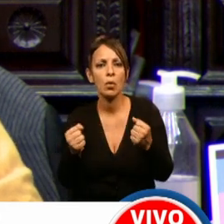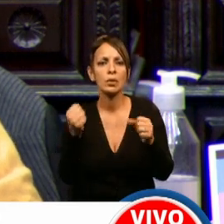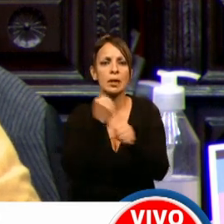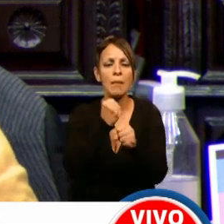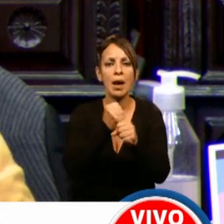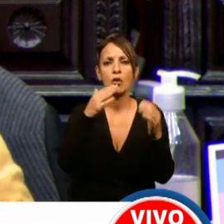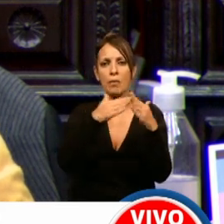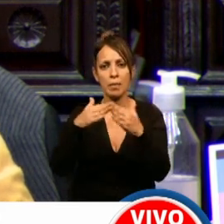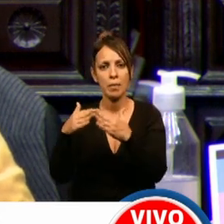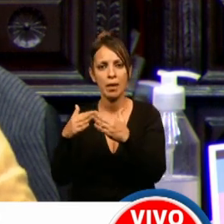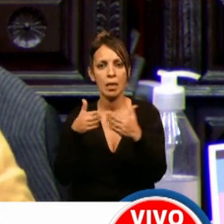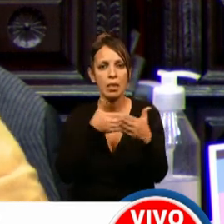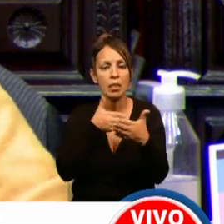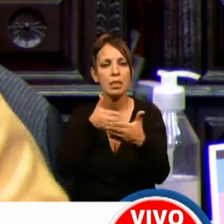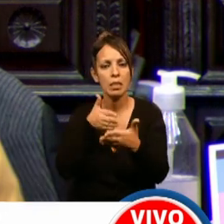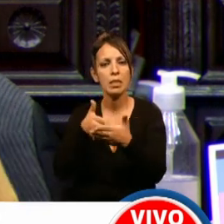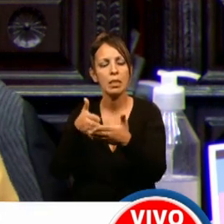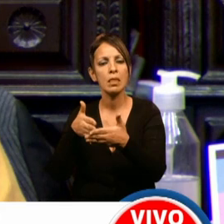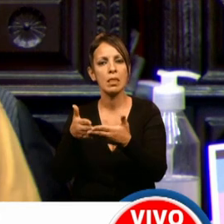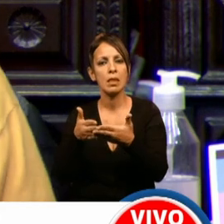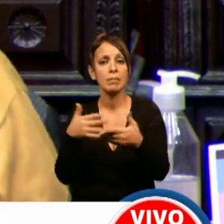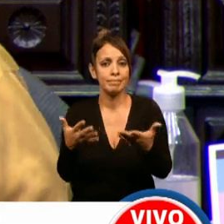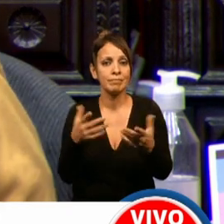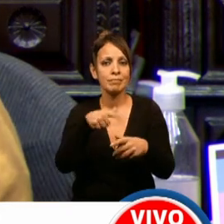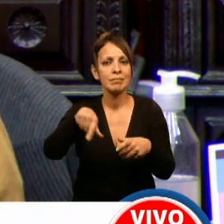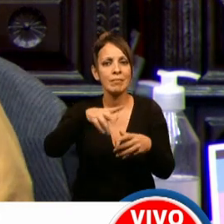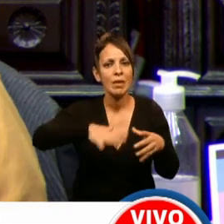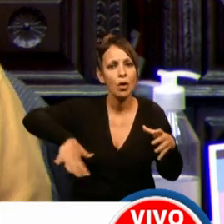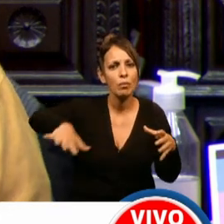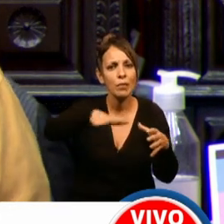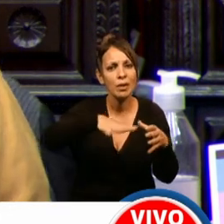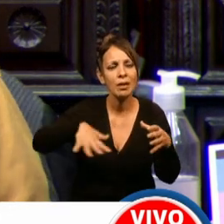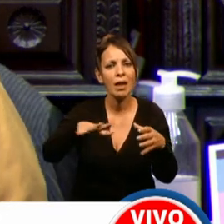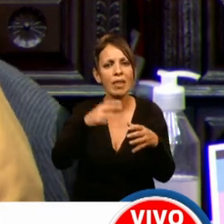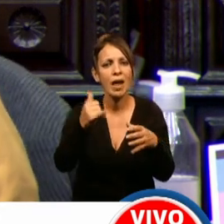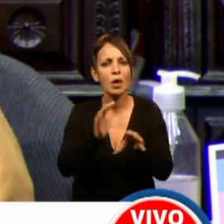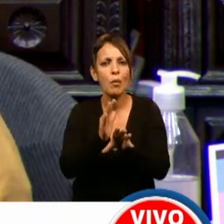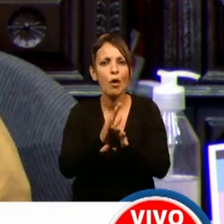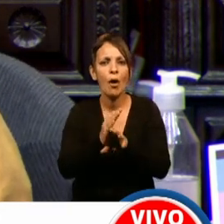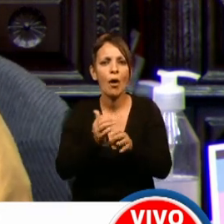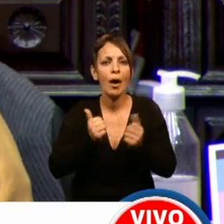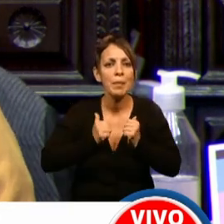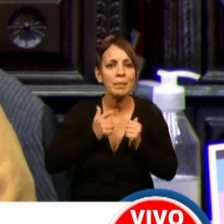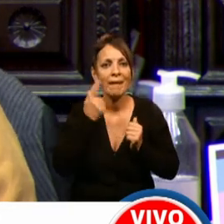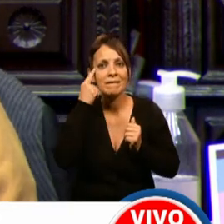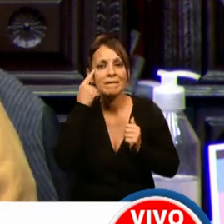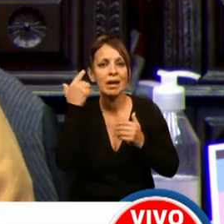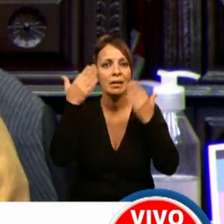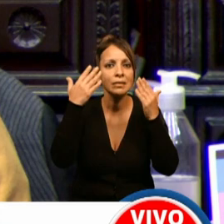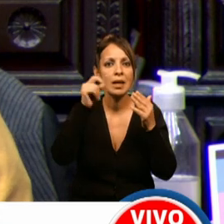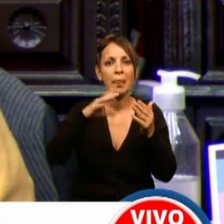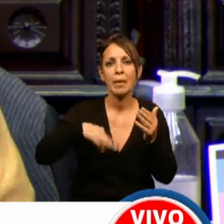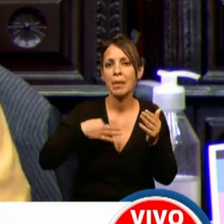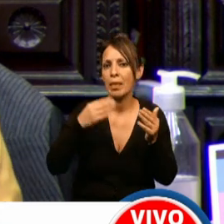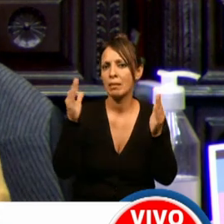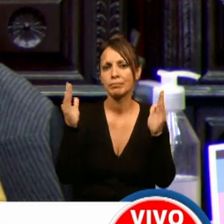así se explica que este colectivo tenga las menores expectativas de vida y que sean expulsadas a la